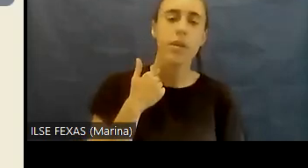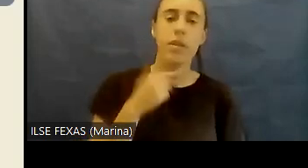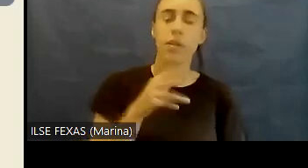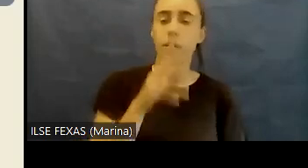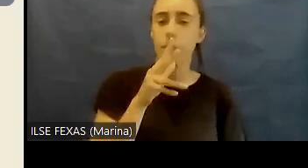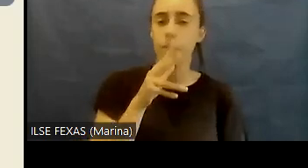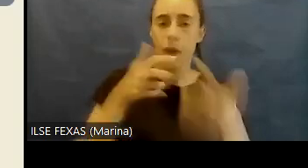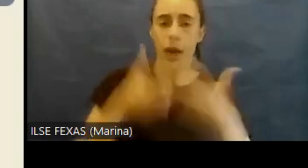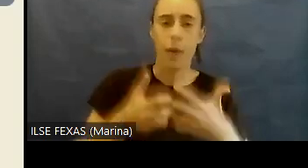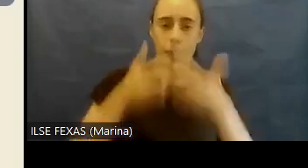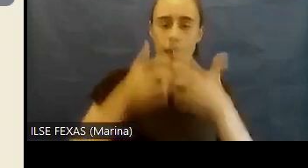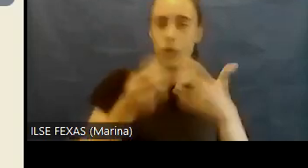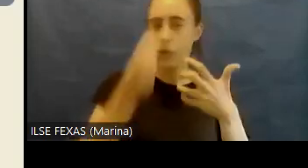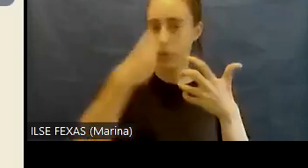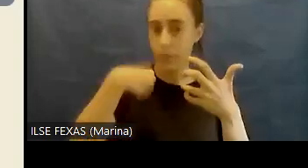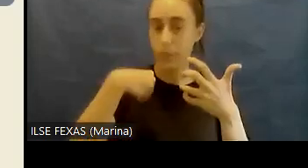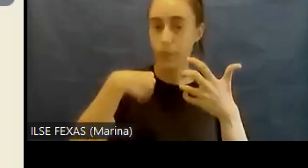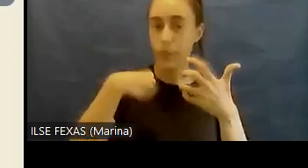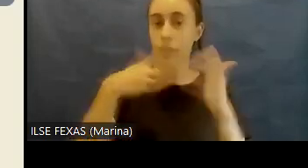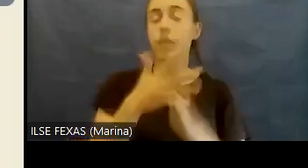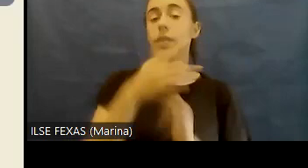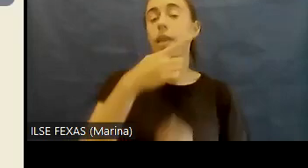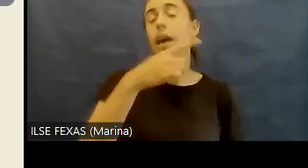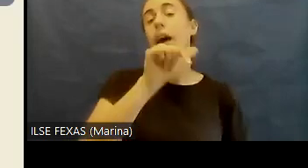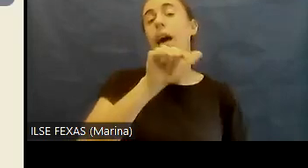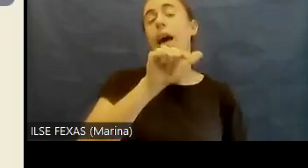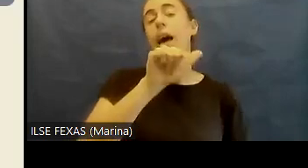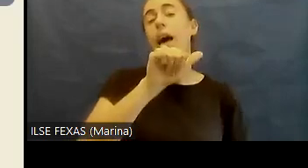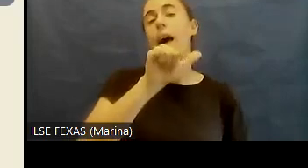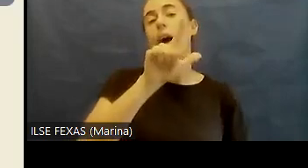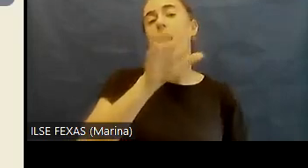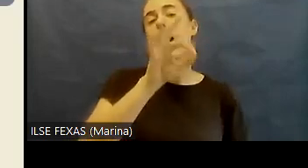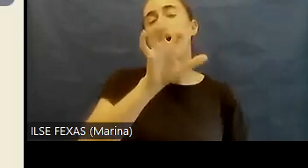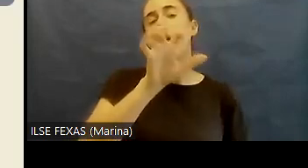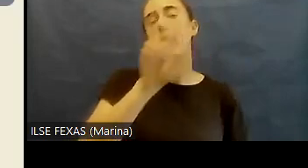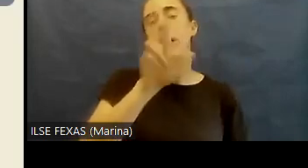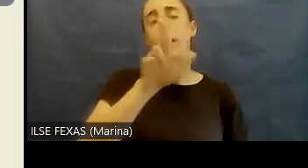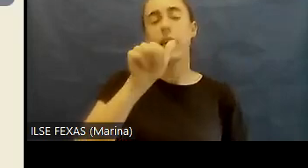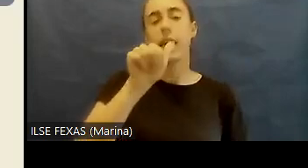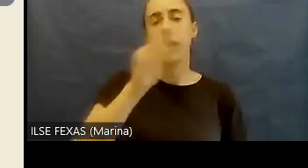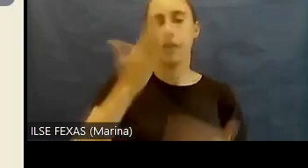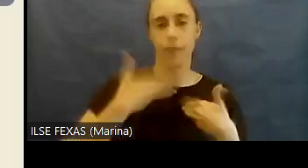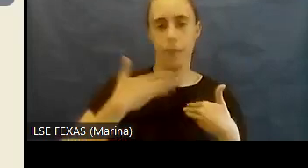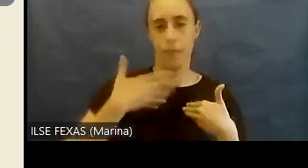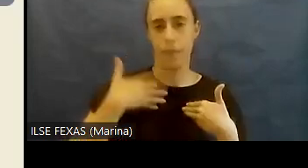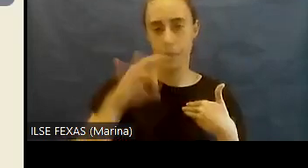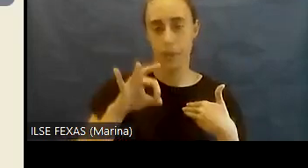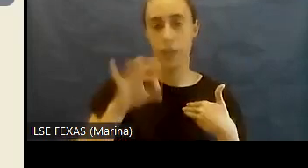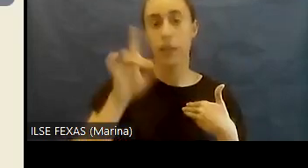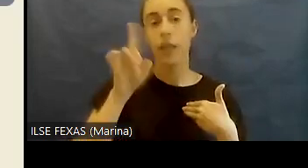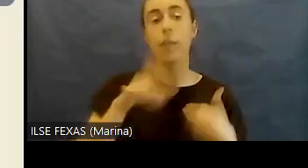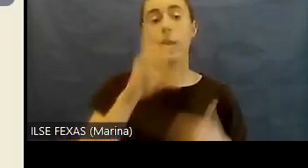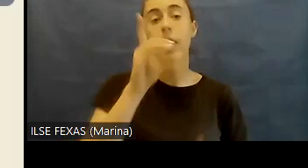digestivo, el gel de aloe vera, el gel puro de aloe vera, nos puede venir fenomenal. Y en el caso de la